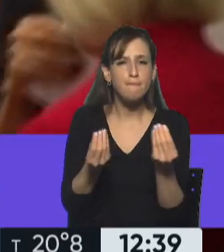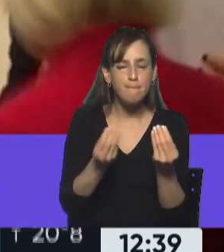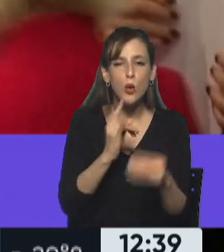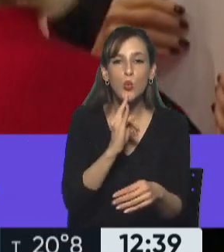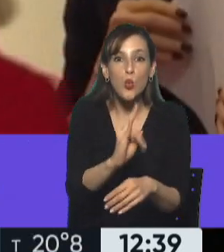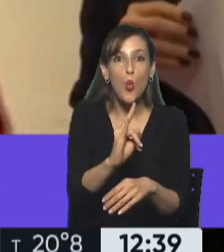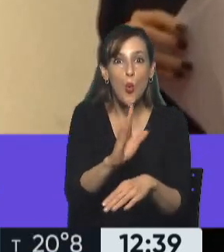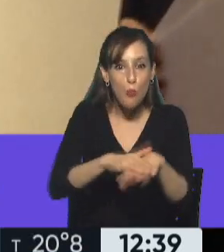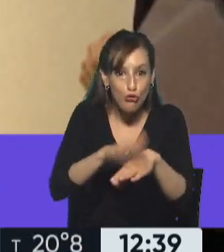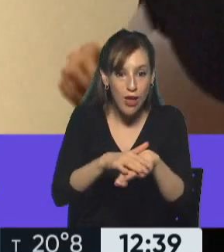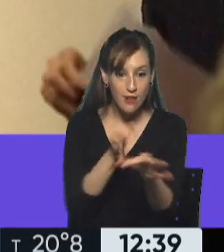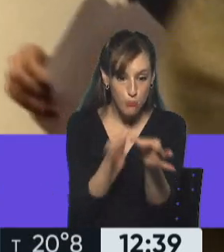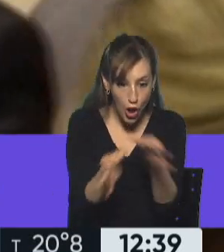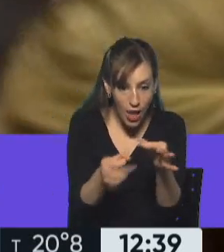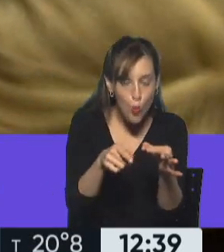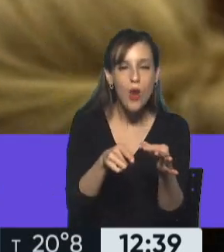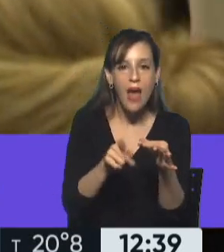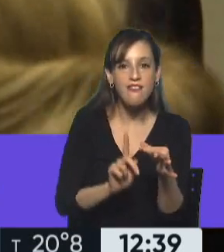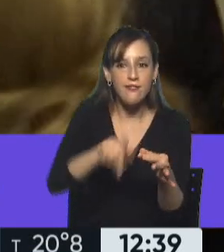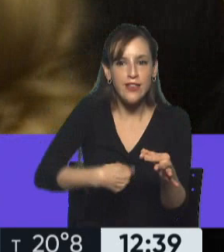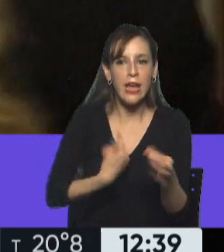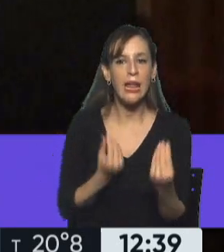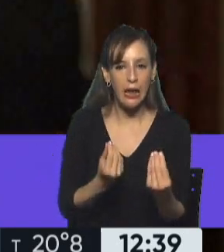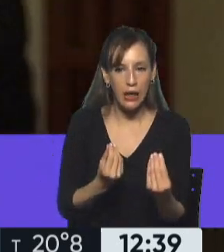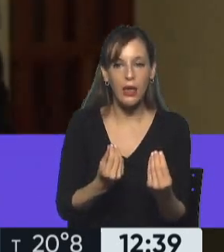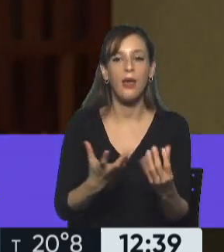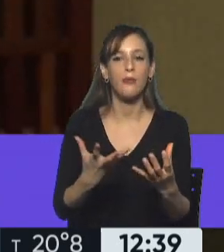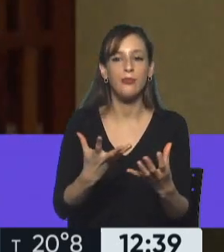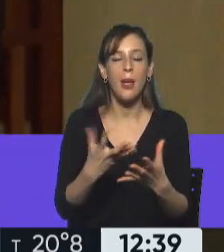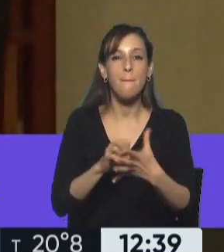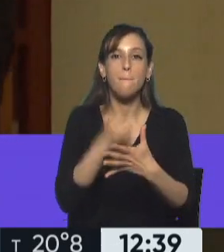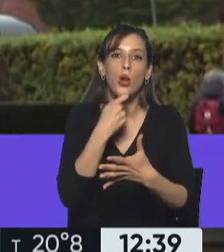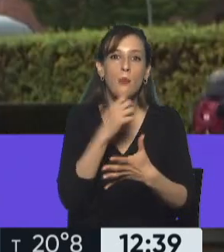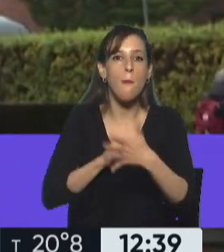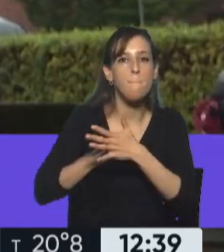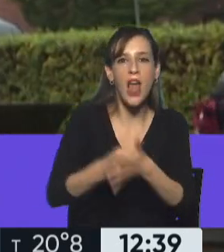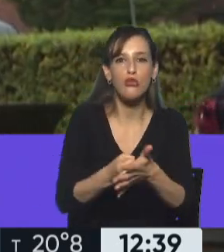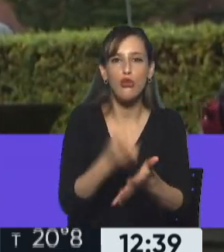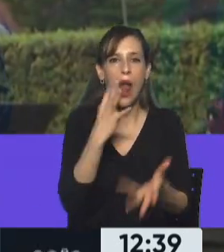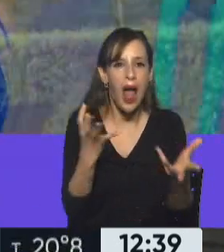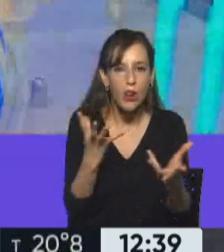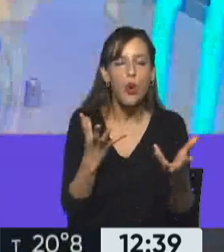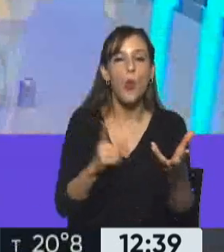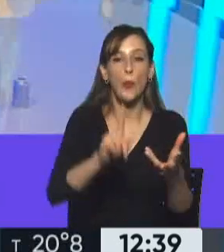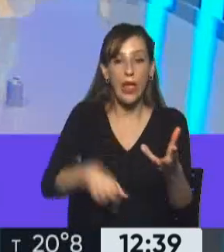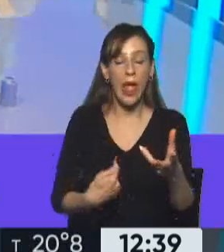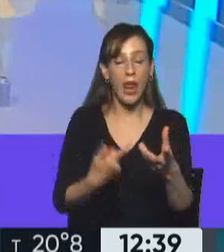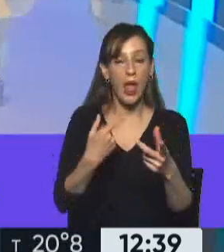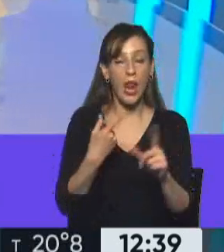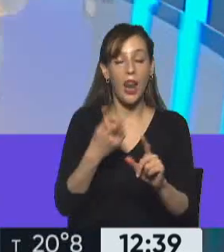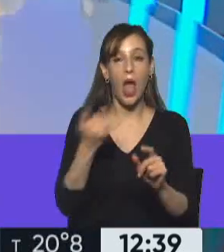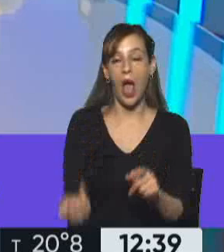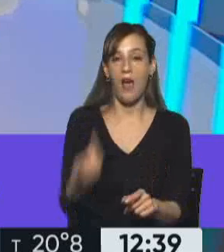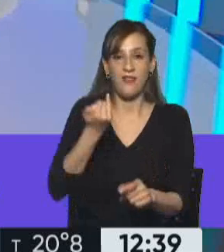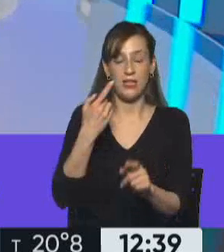convierten el calor el ardor o la presión en estímulos nerviosos que le indican a nuestro